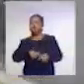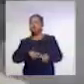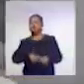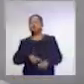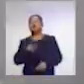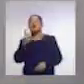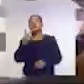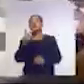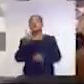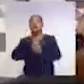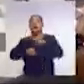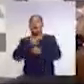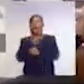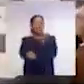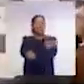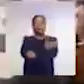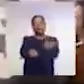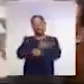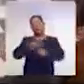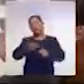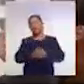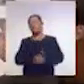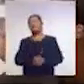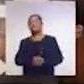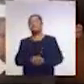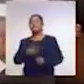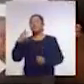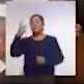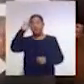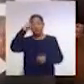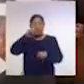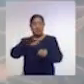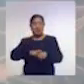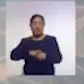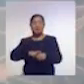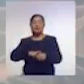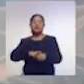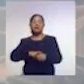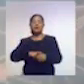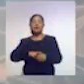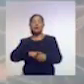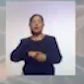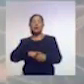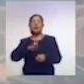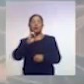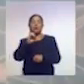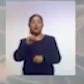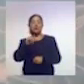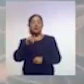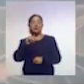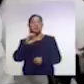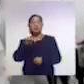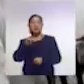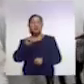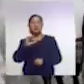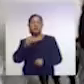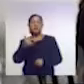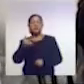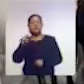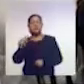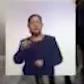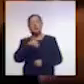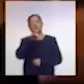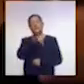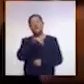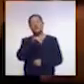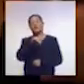últimos 2 años. En su oportunidad, la directora general del CONACYT, María Elena Álvarez Buya Roces, destacó el